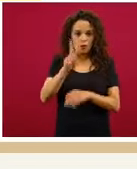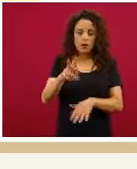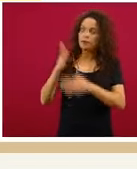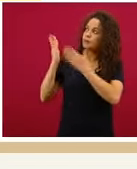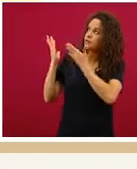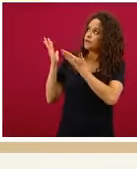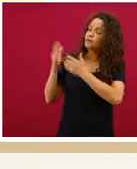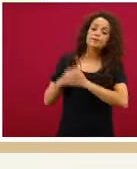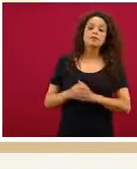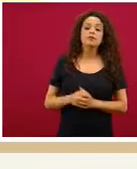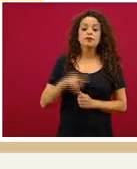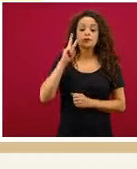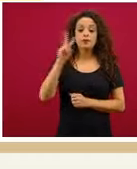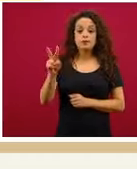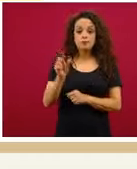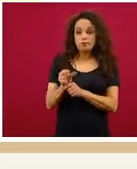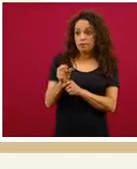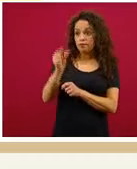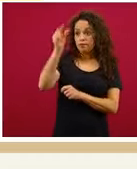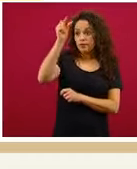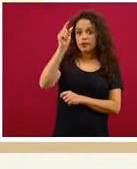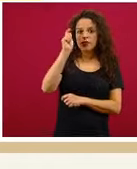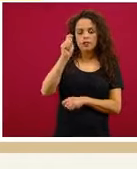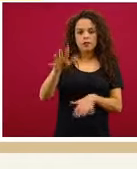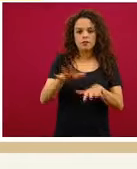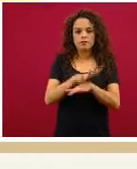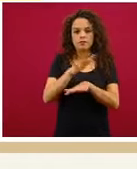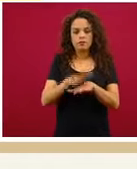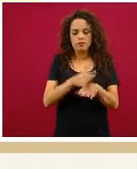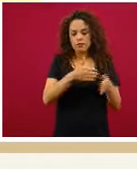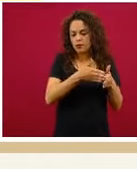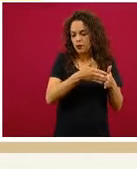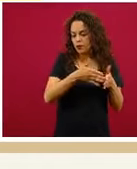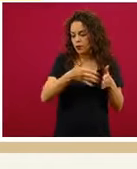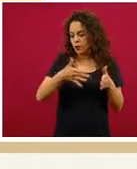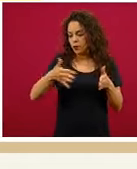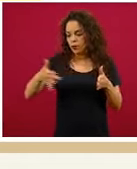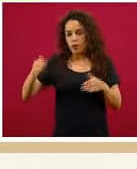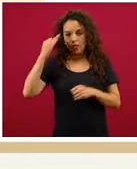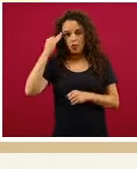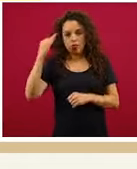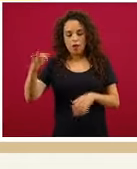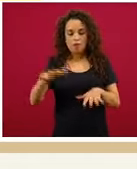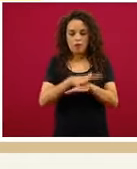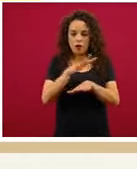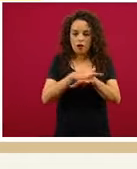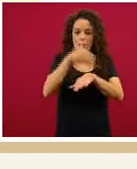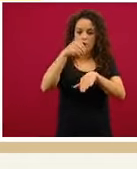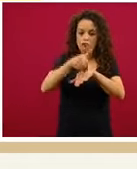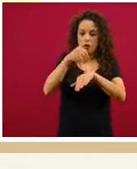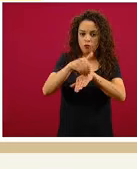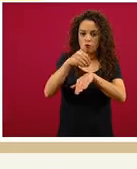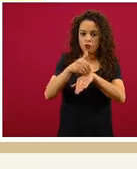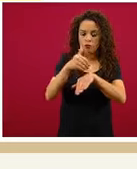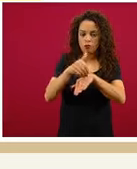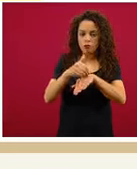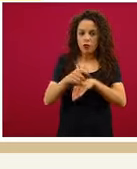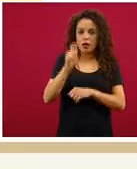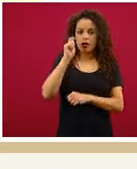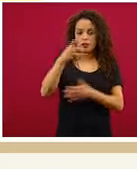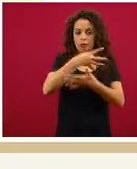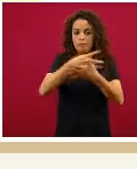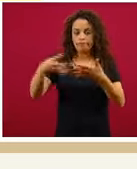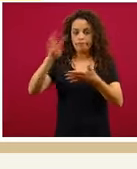altura, vemos cómo hay un movimiento a través del tiempo. Cada uno de los números que está en la parte inferior del gráfico son